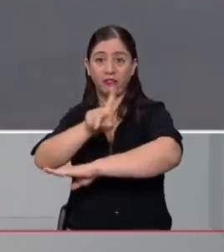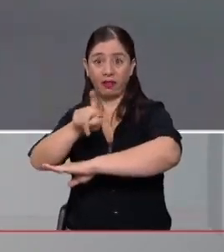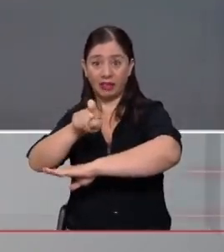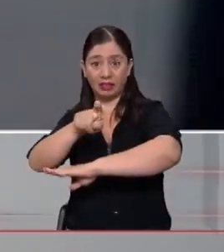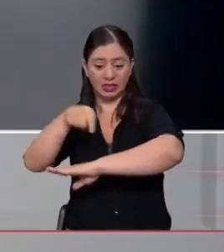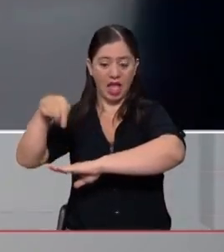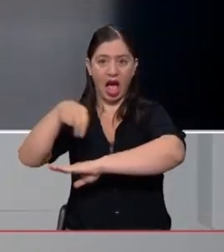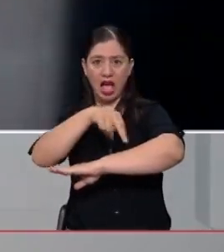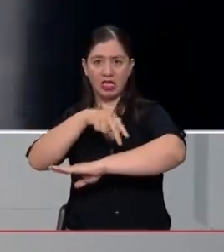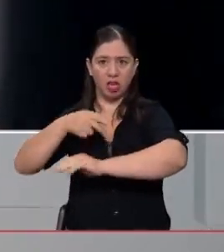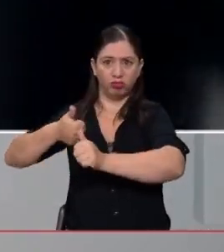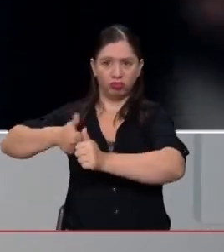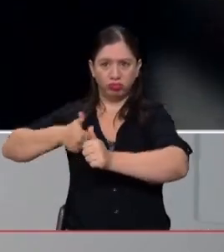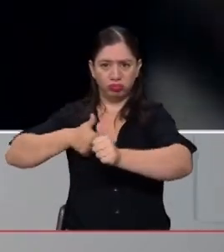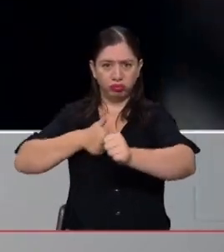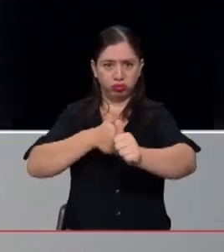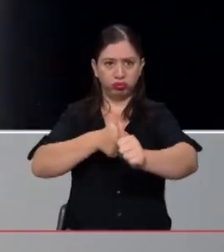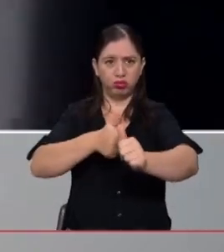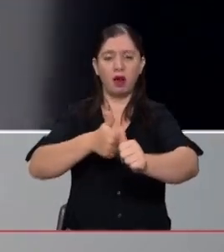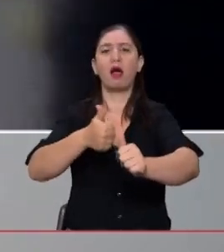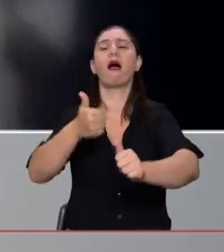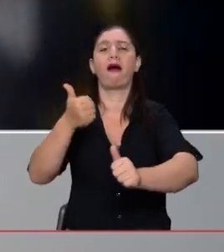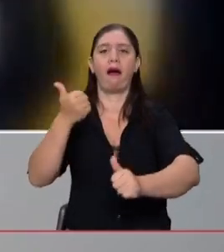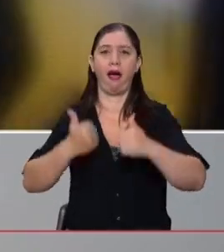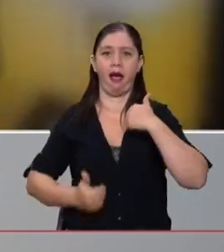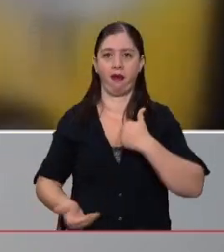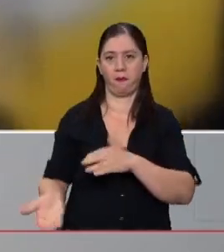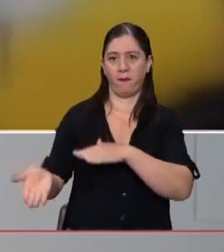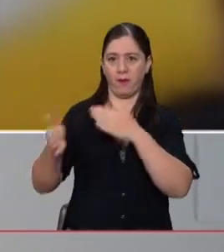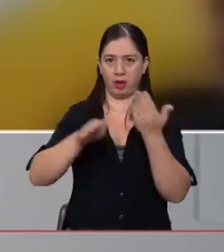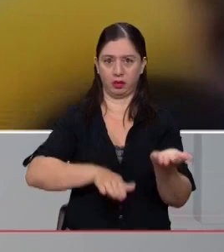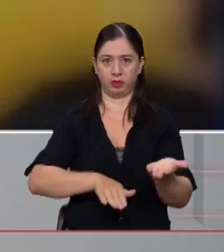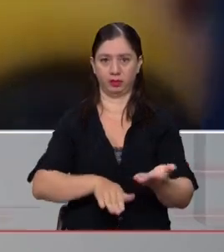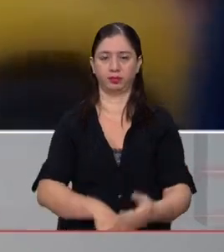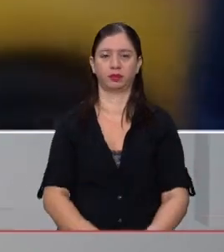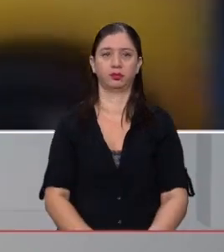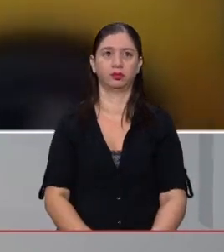donde finalmente, herido, terminó falleciendo.